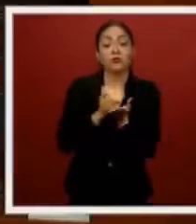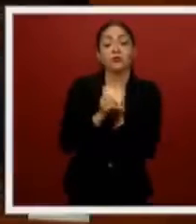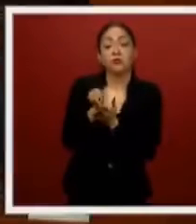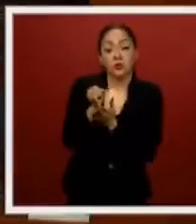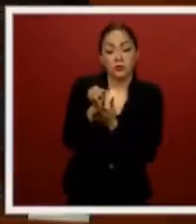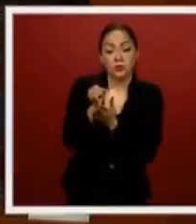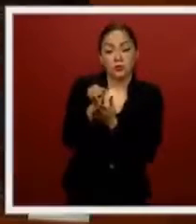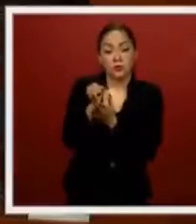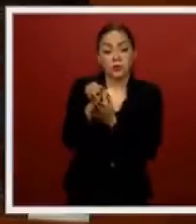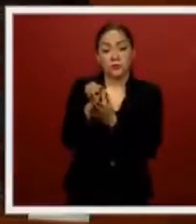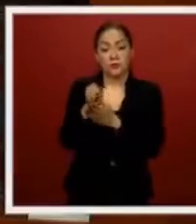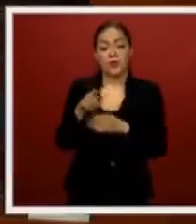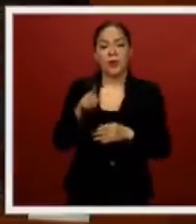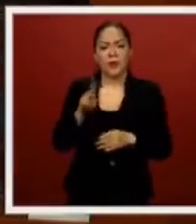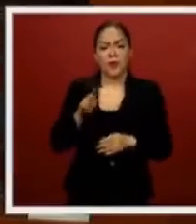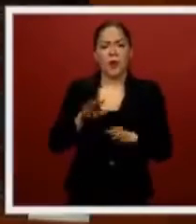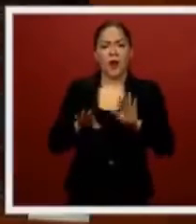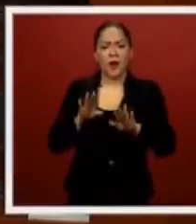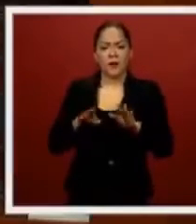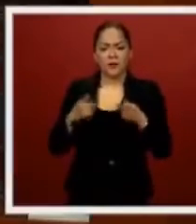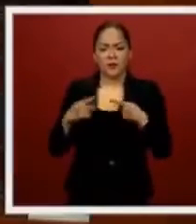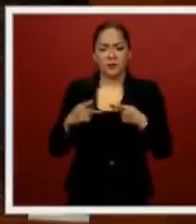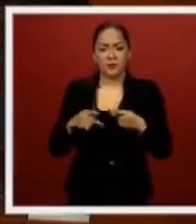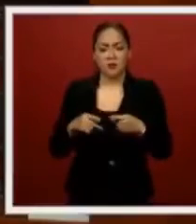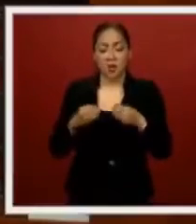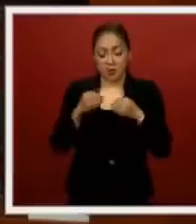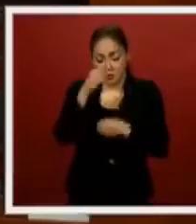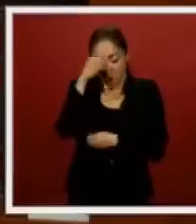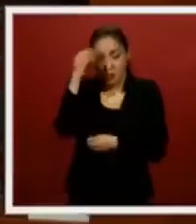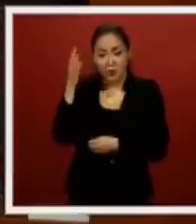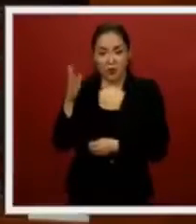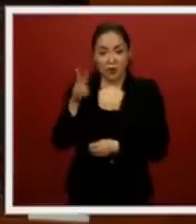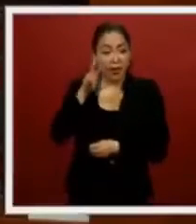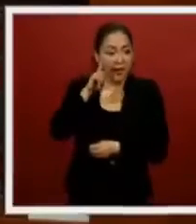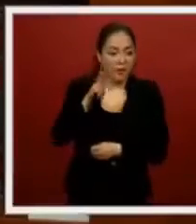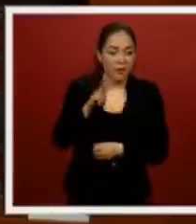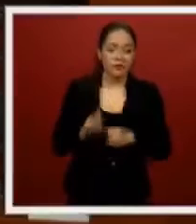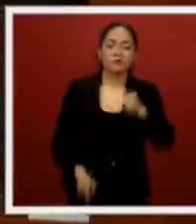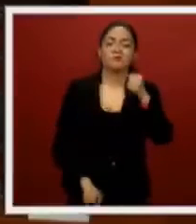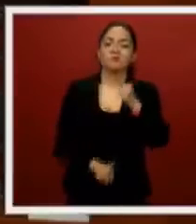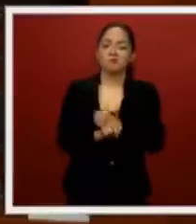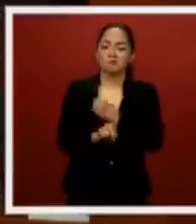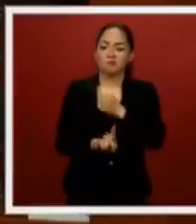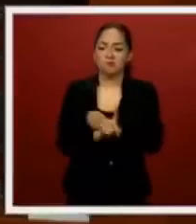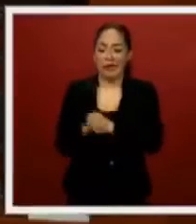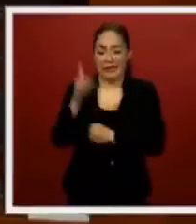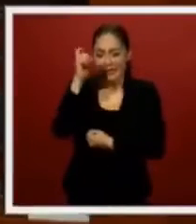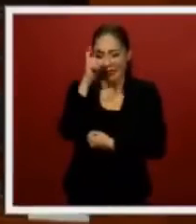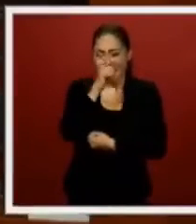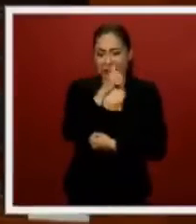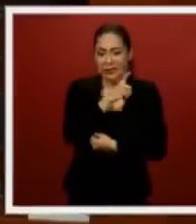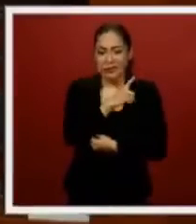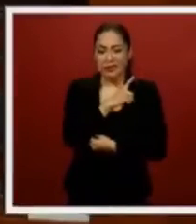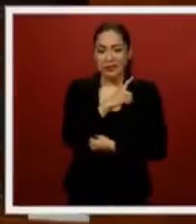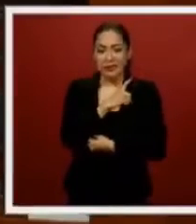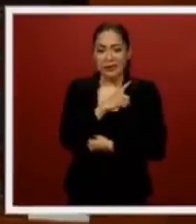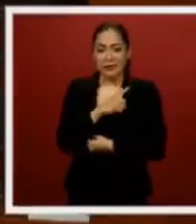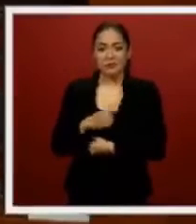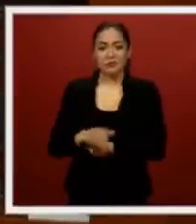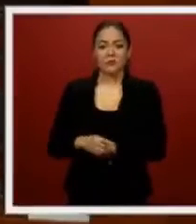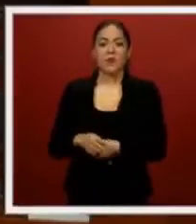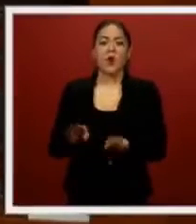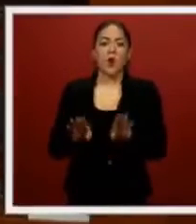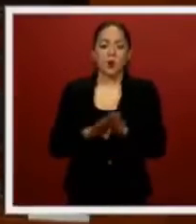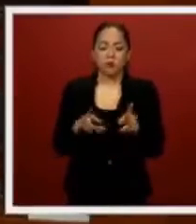cuando empezamos a ver situaciones sociales lamentables, negativas, de impactos que a nadie nos gustan, ¿no?